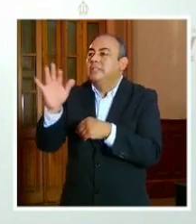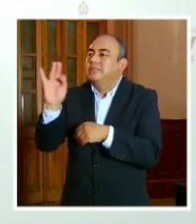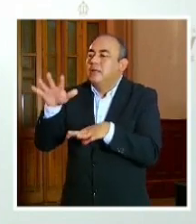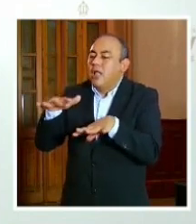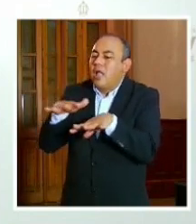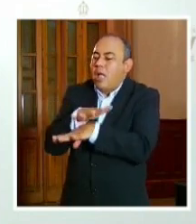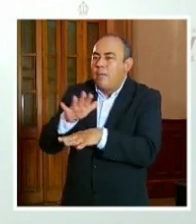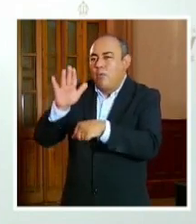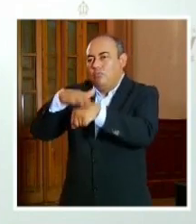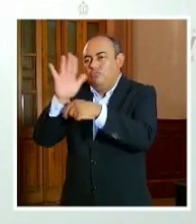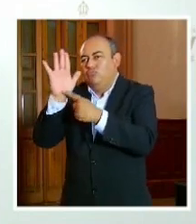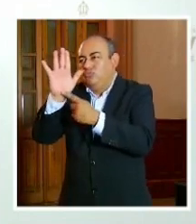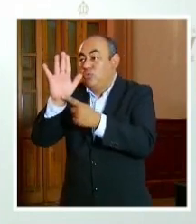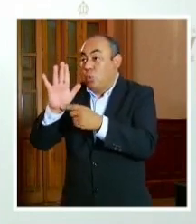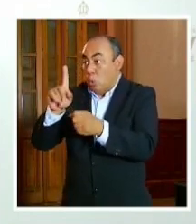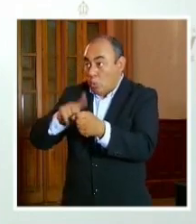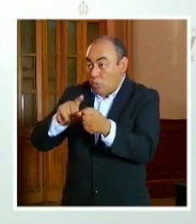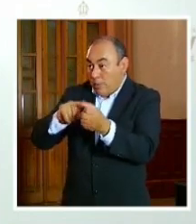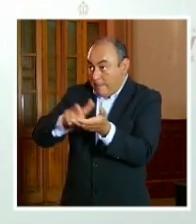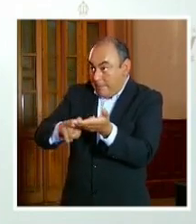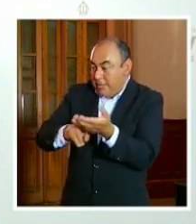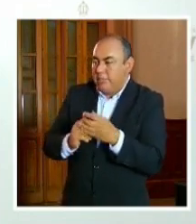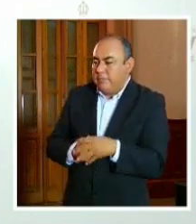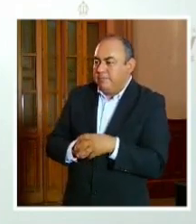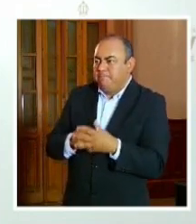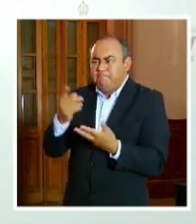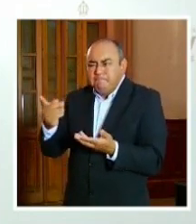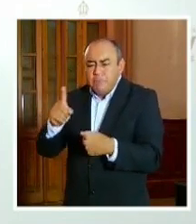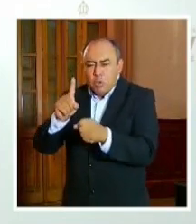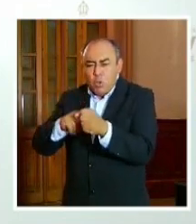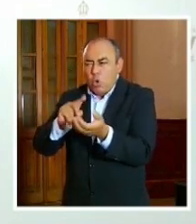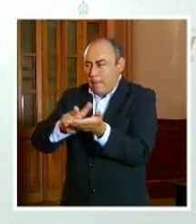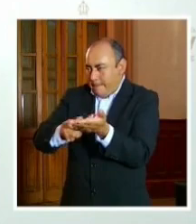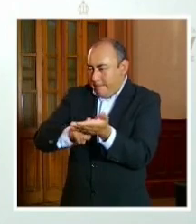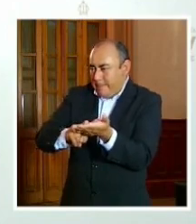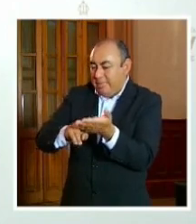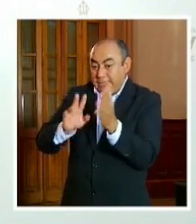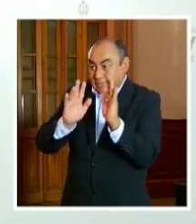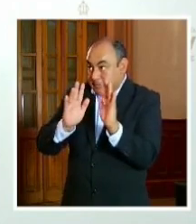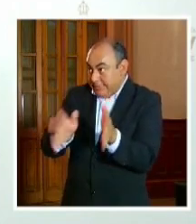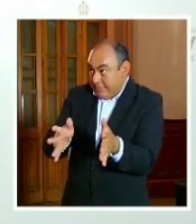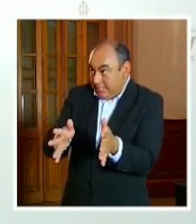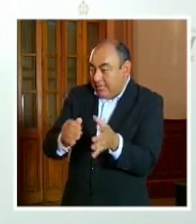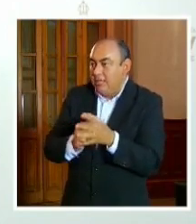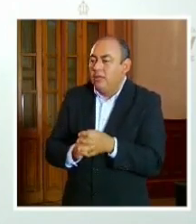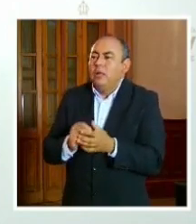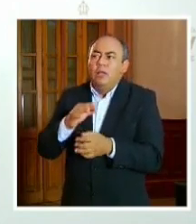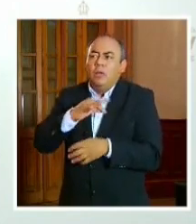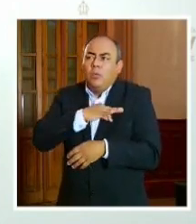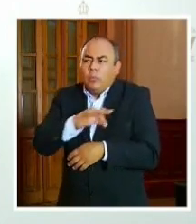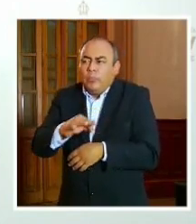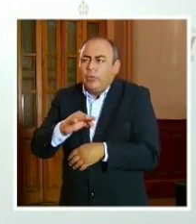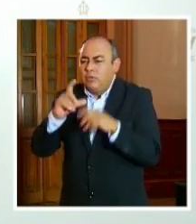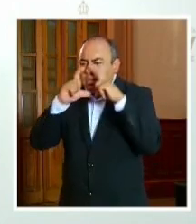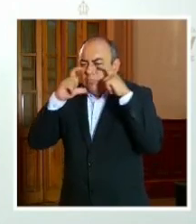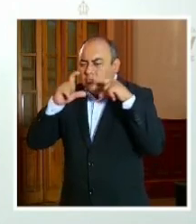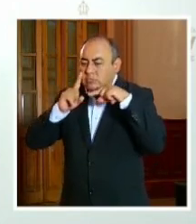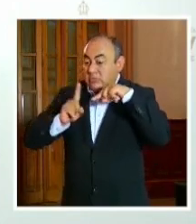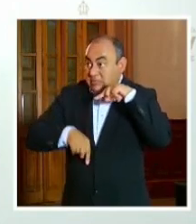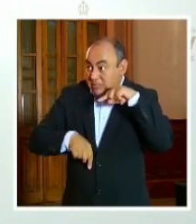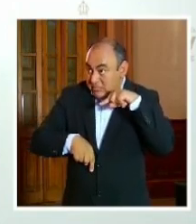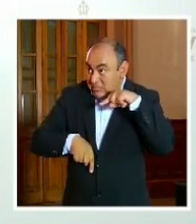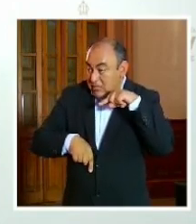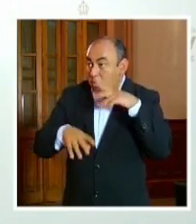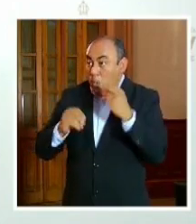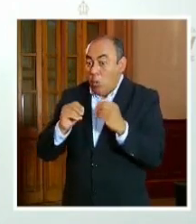verde. De darse un escenario como este, ¿podría darse la posibilidad de eliminar el cubrebocas como una medida